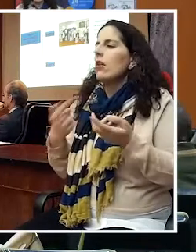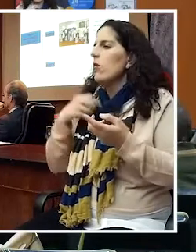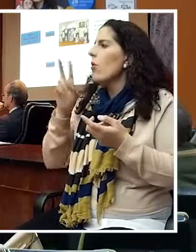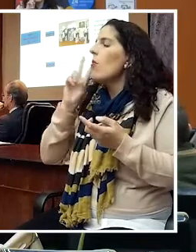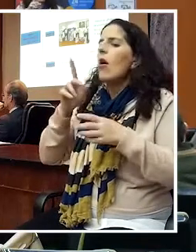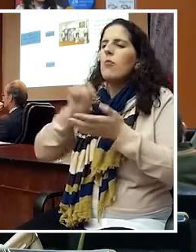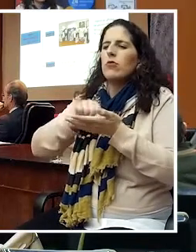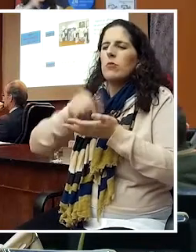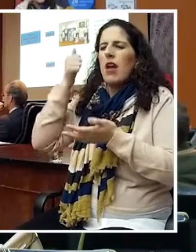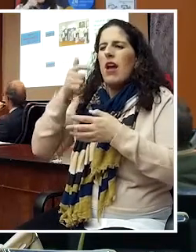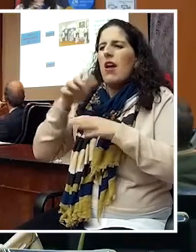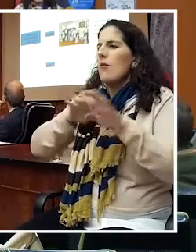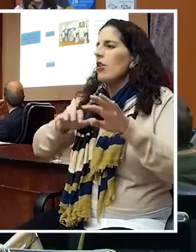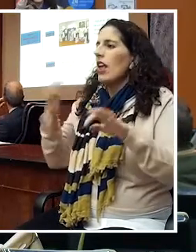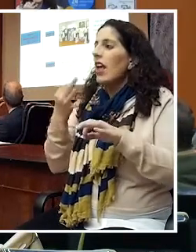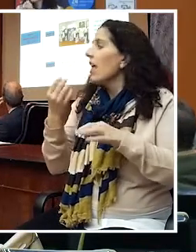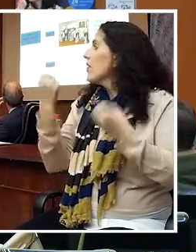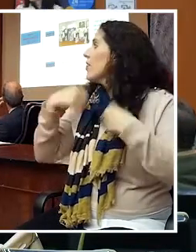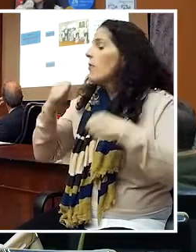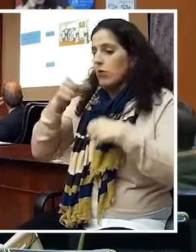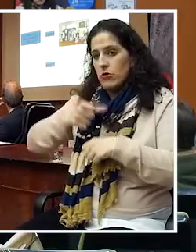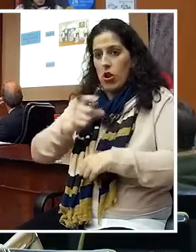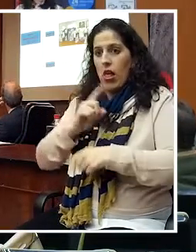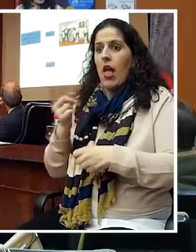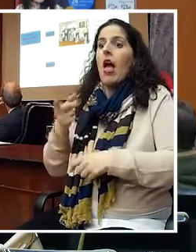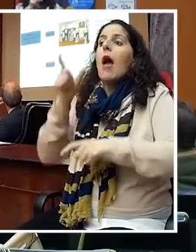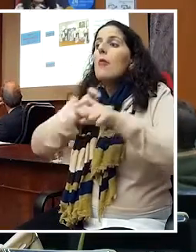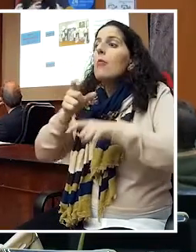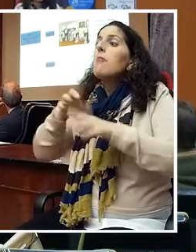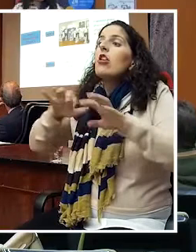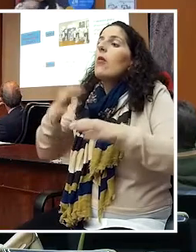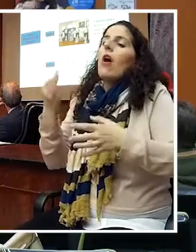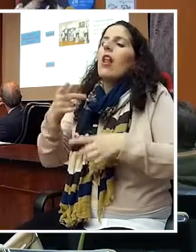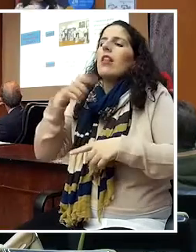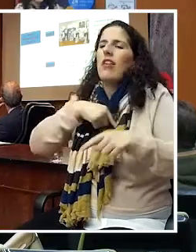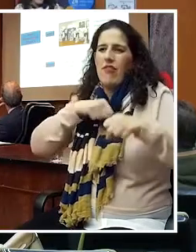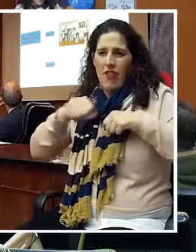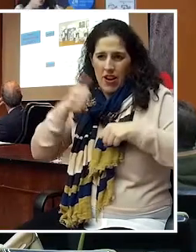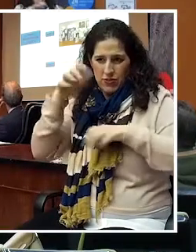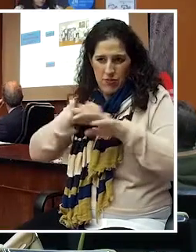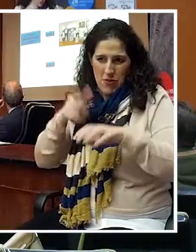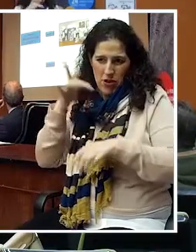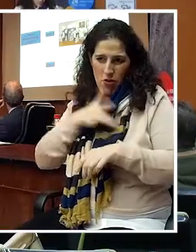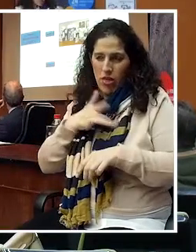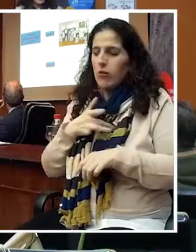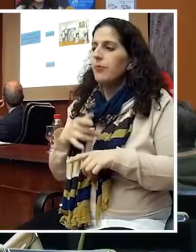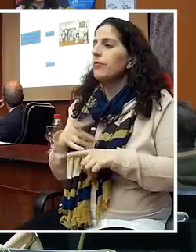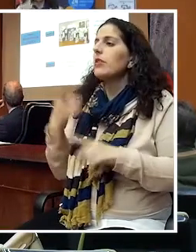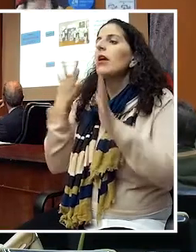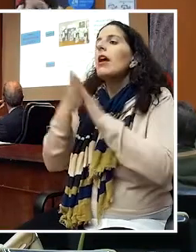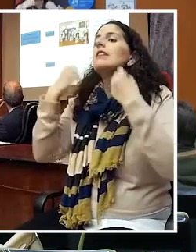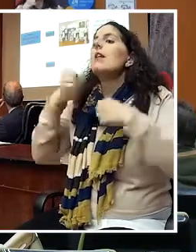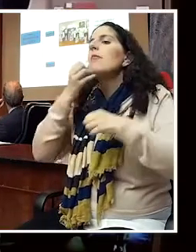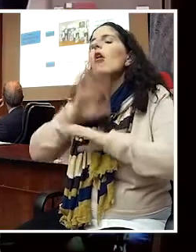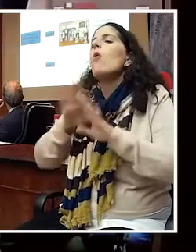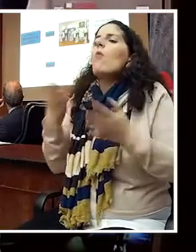que más abunda, ¿no? La vida real, alguien que hace deporte regularmente y que tiene una cardiopatía. La más frecuente es la cardiopatía isquémica, y la mejor forma de entrenarse, pues